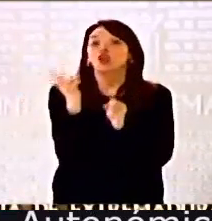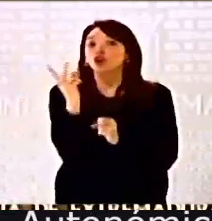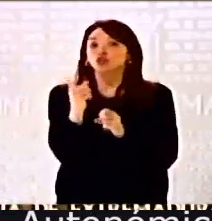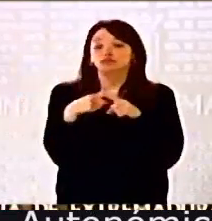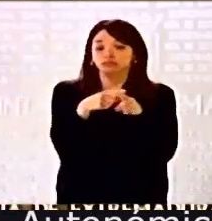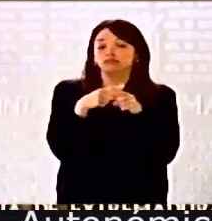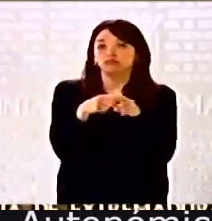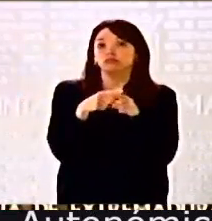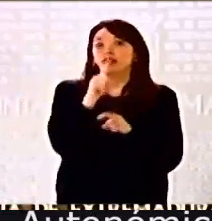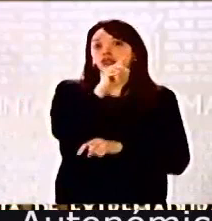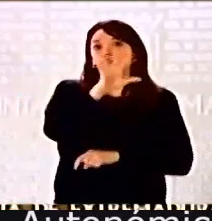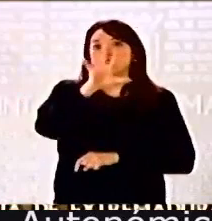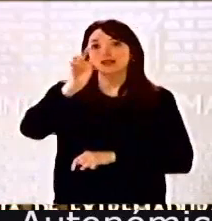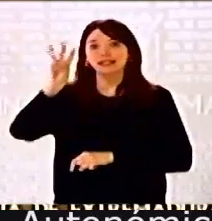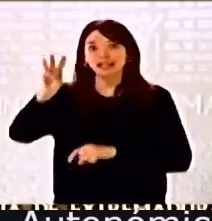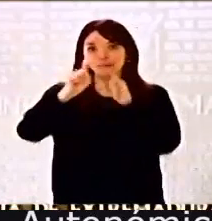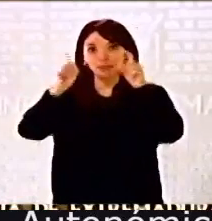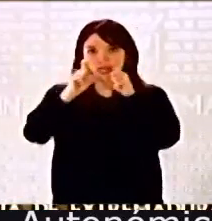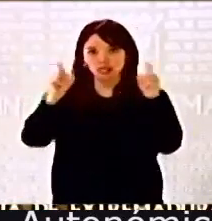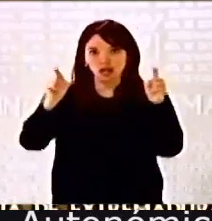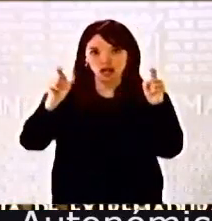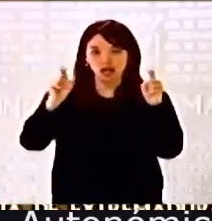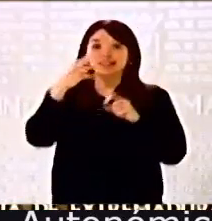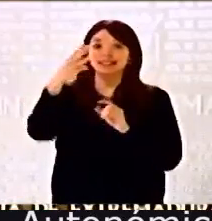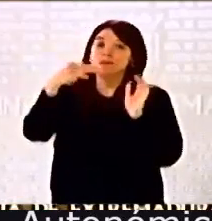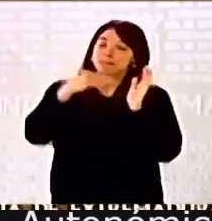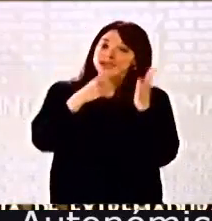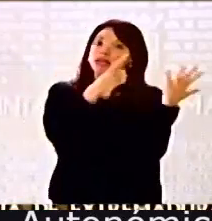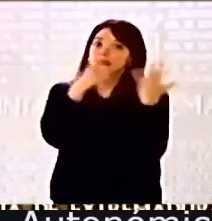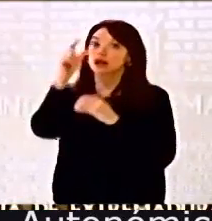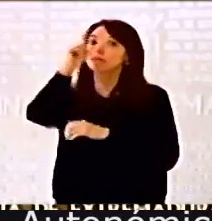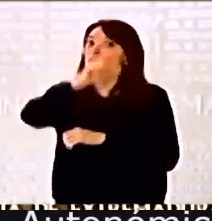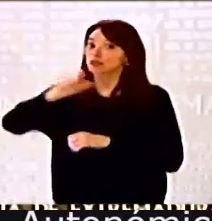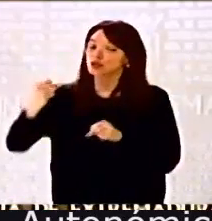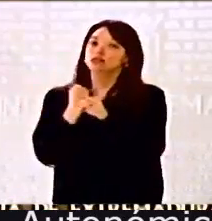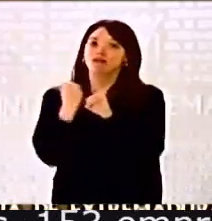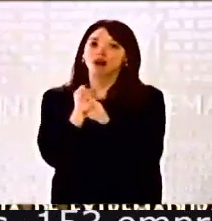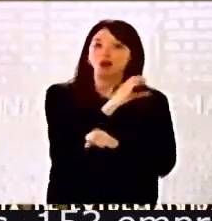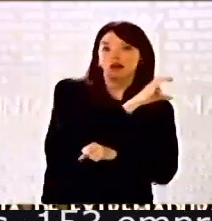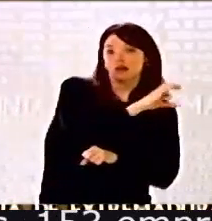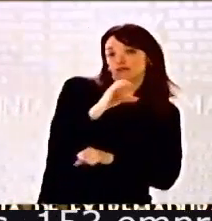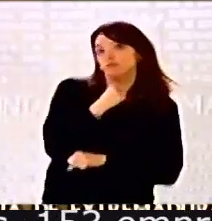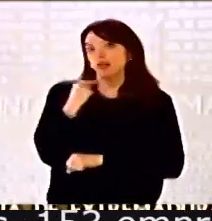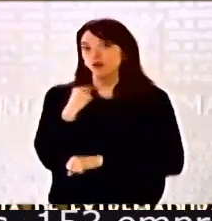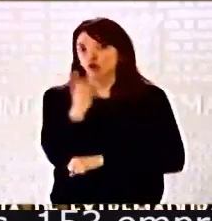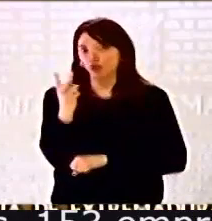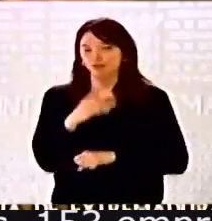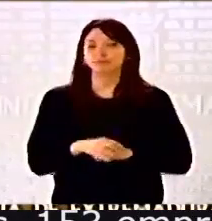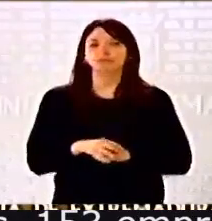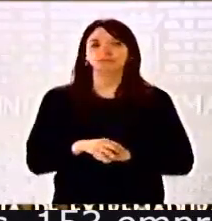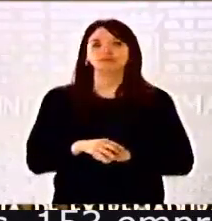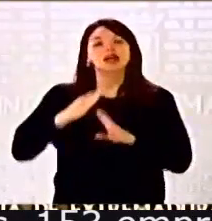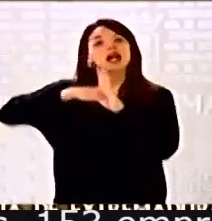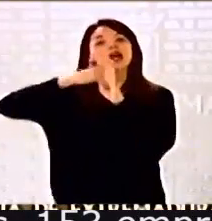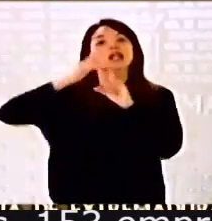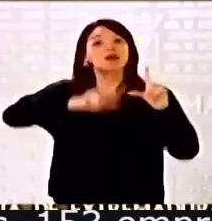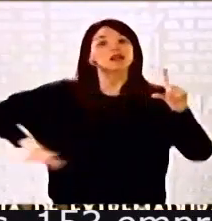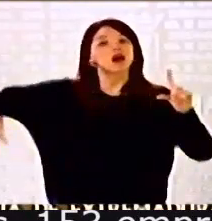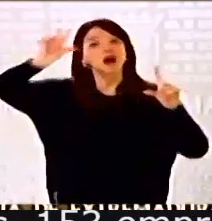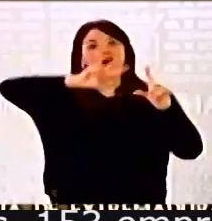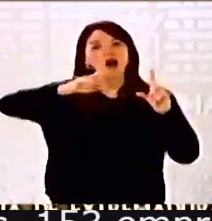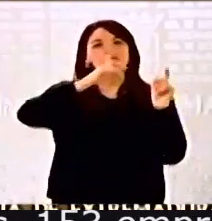tenemos 153 empresas y 3.600 trabajadores. Y luego, a nivel nacional, que son empresas que funcionan en